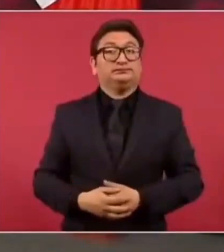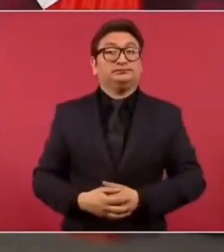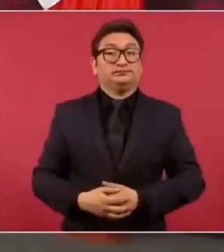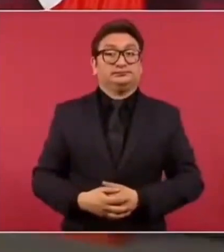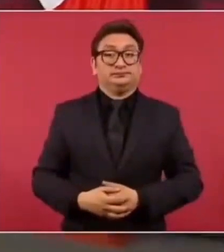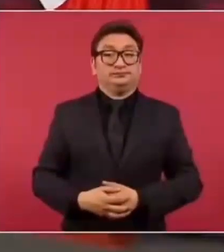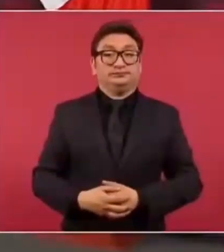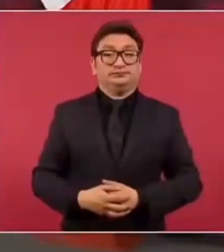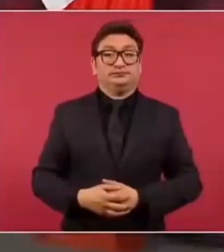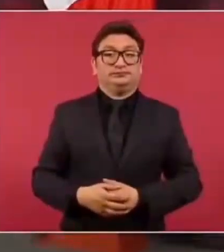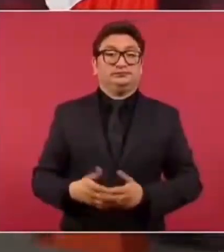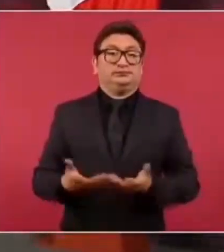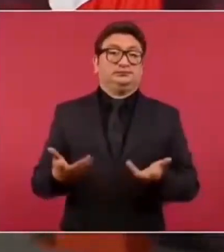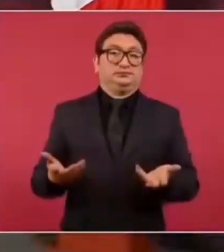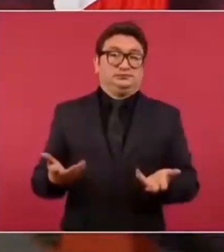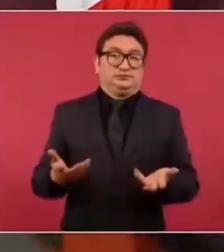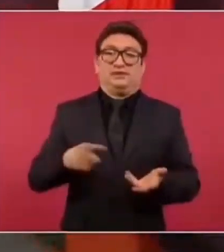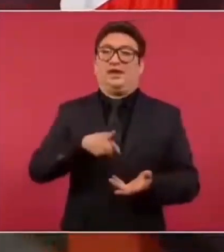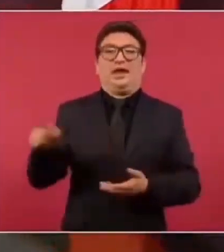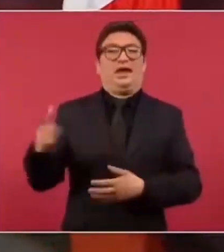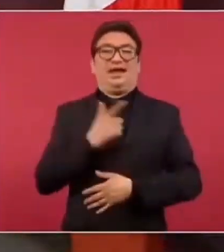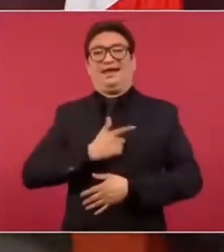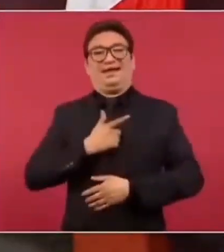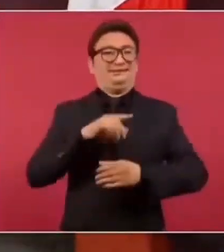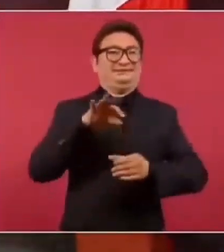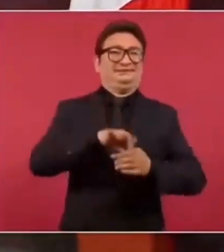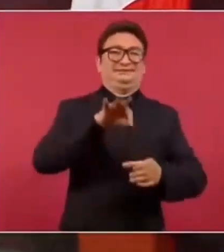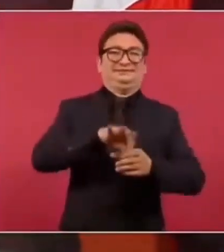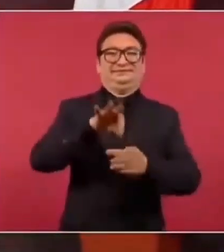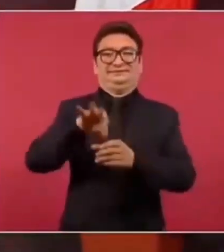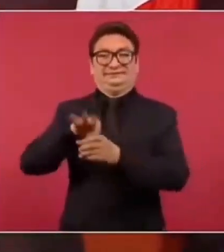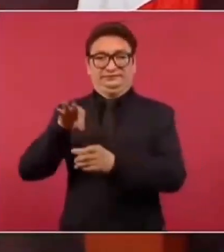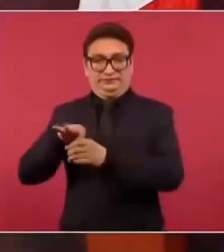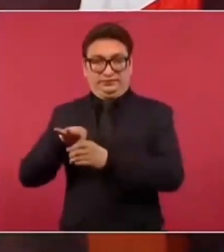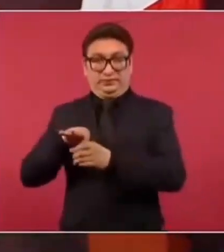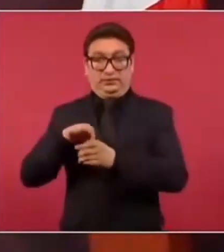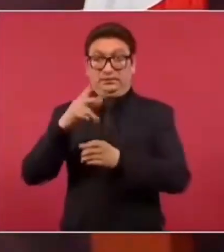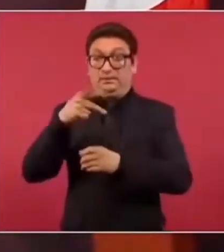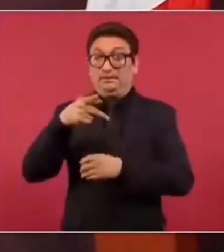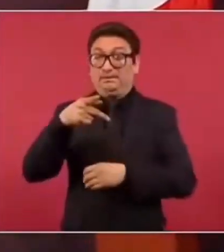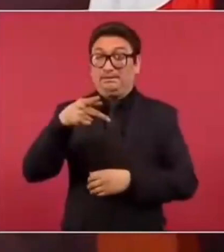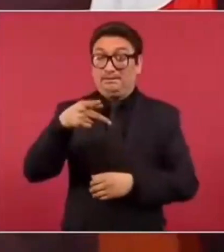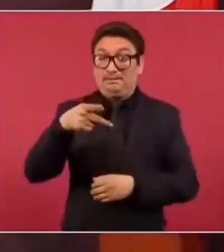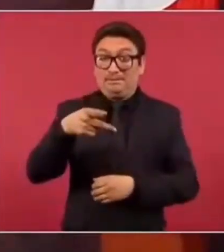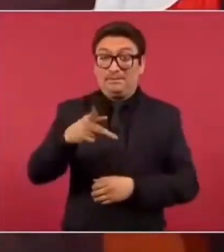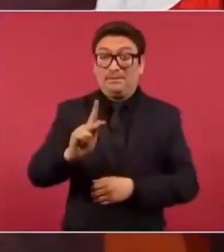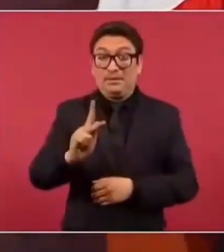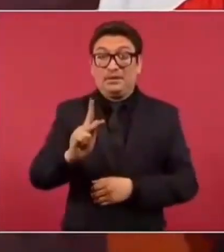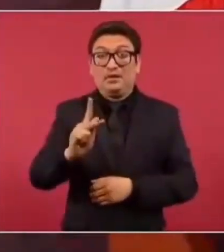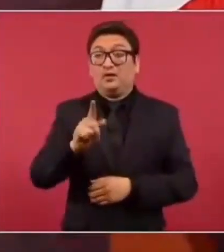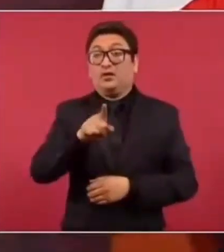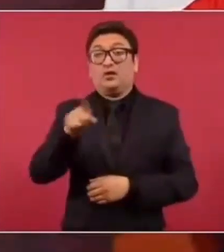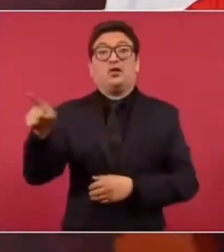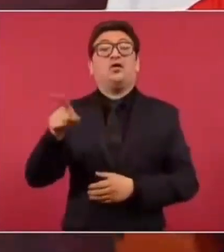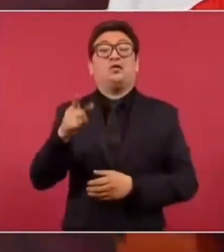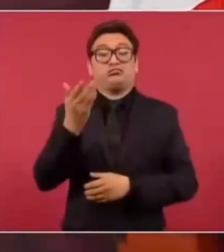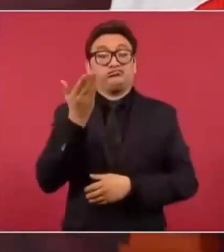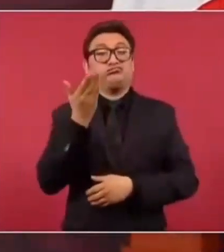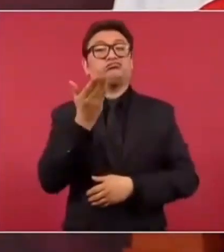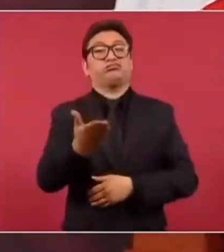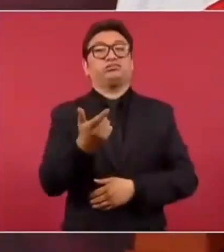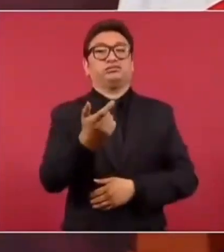Que votan con gusto, pero de todas maneras piden dinero